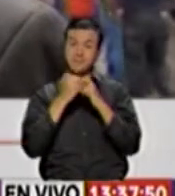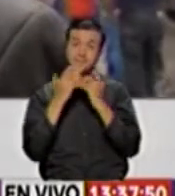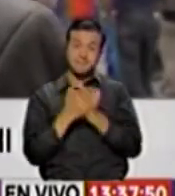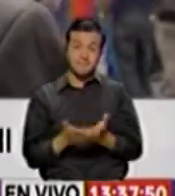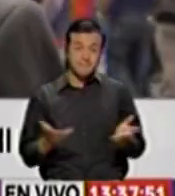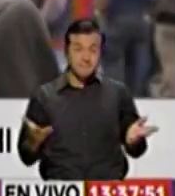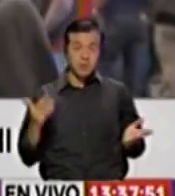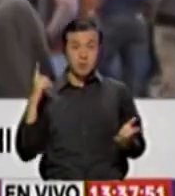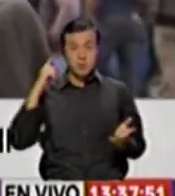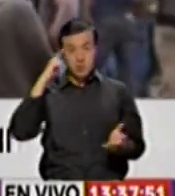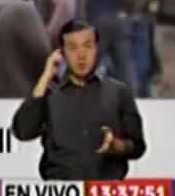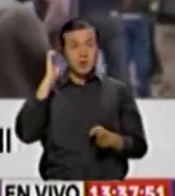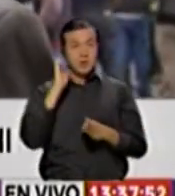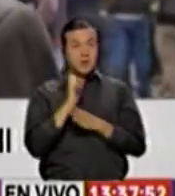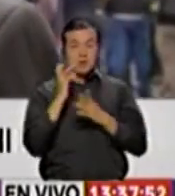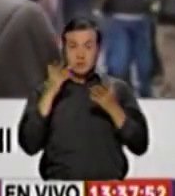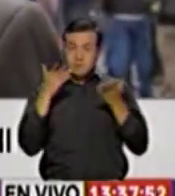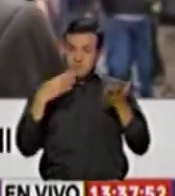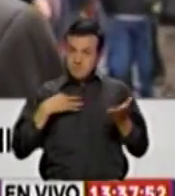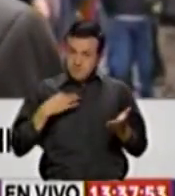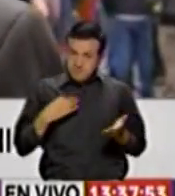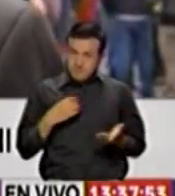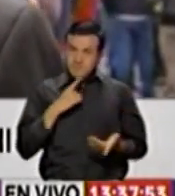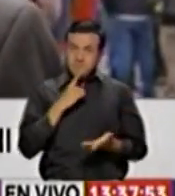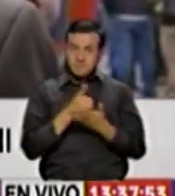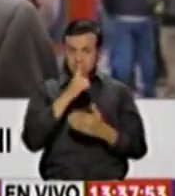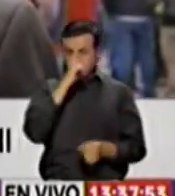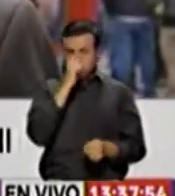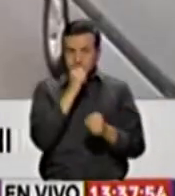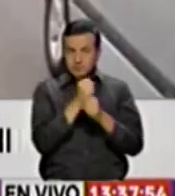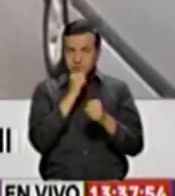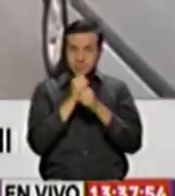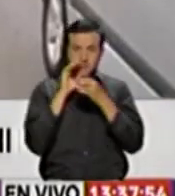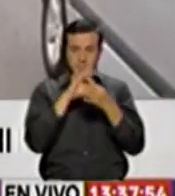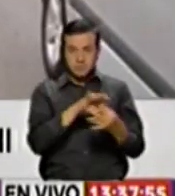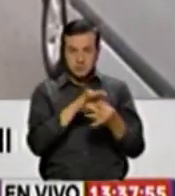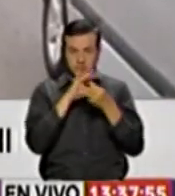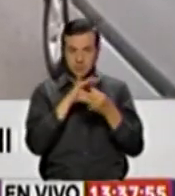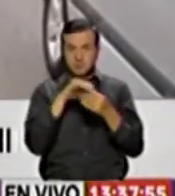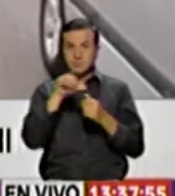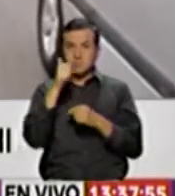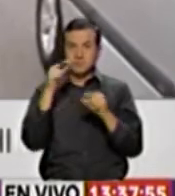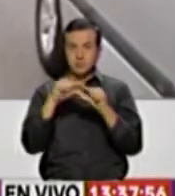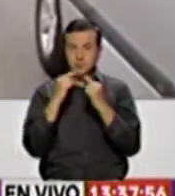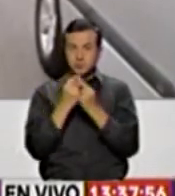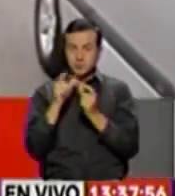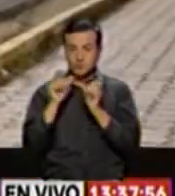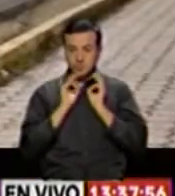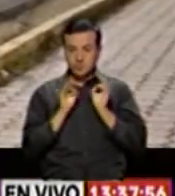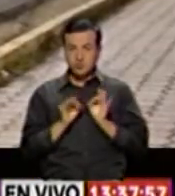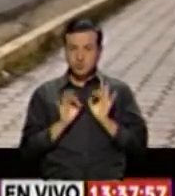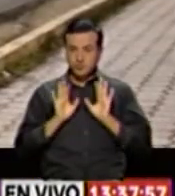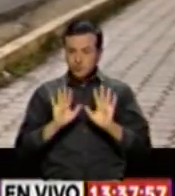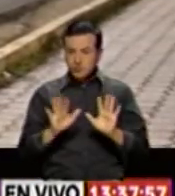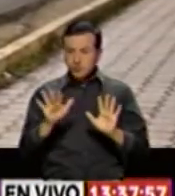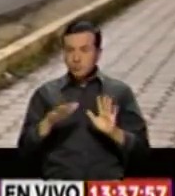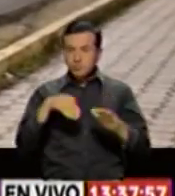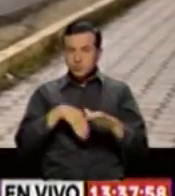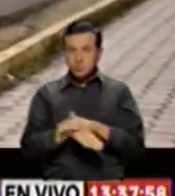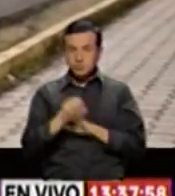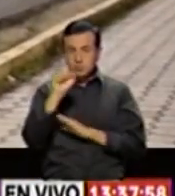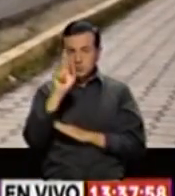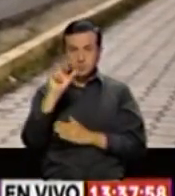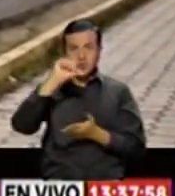Sin embargo, el gobierno nacional lo que está es dispuesto a trabajar de manera conjunta. Mientras que otro grupo de conductores se ubicó en el ingreso